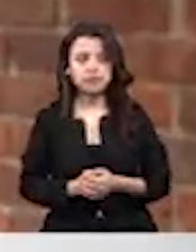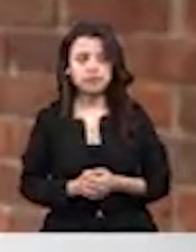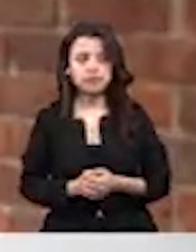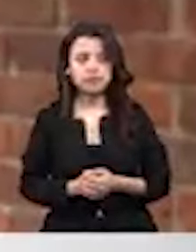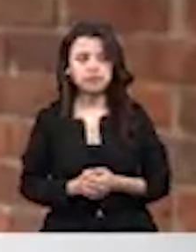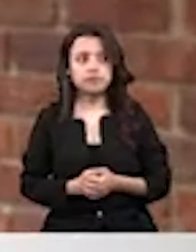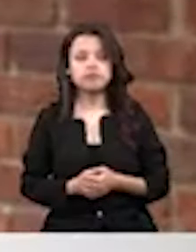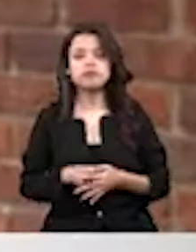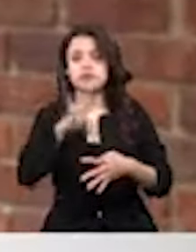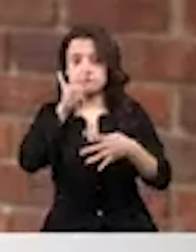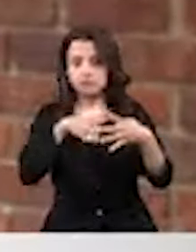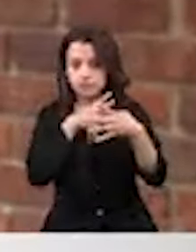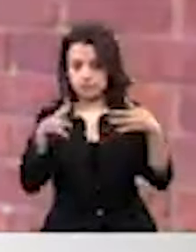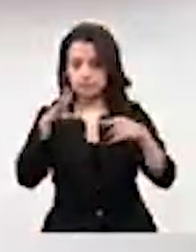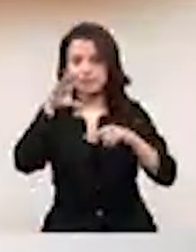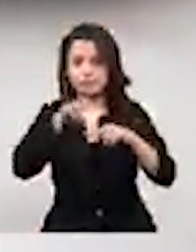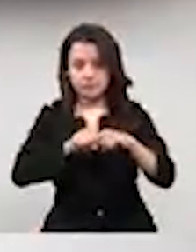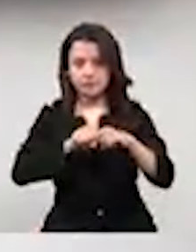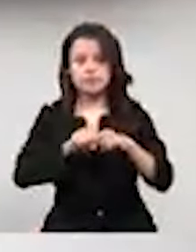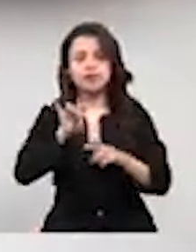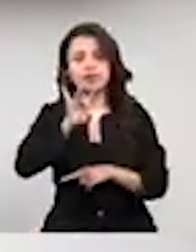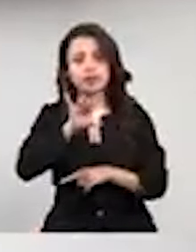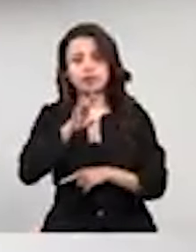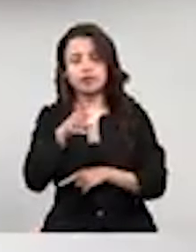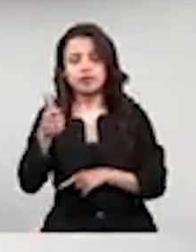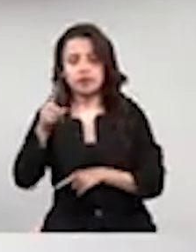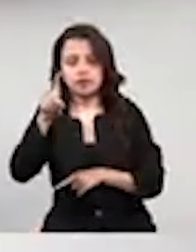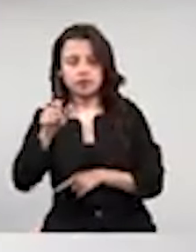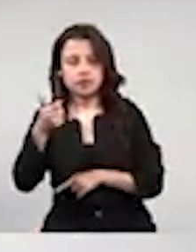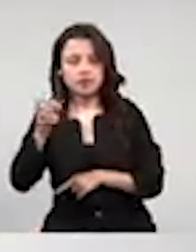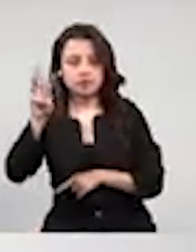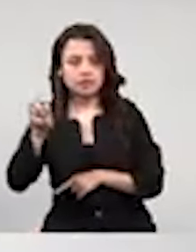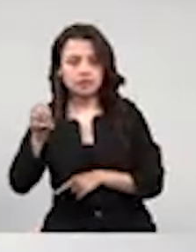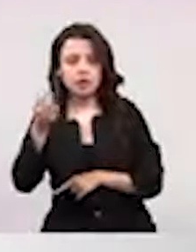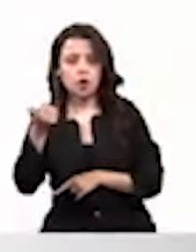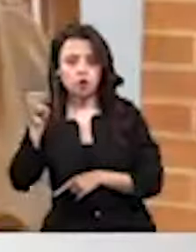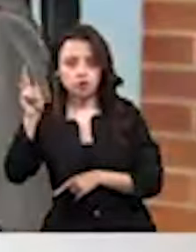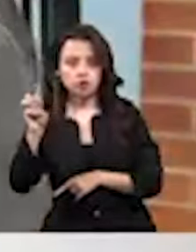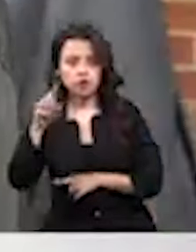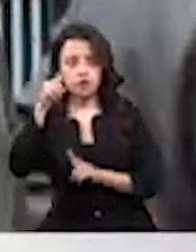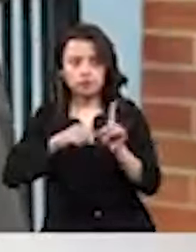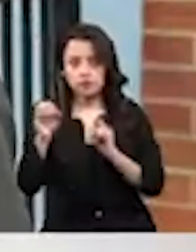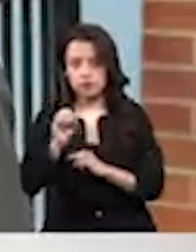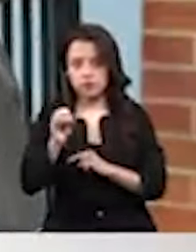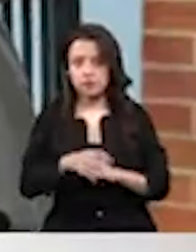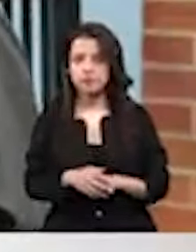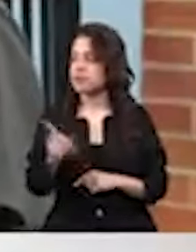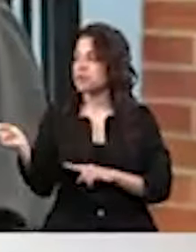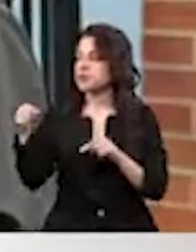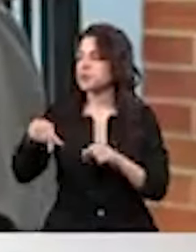me sale el calendario con citas disponibles para el 15, 16, 17 y 18 de octubre. Dariana, ¿qué trámite estabas